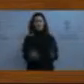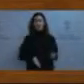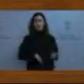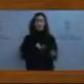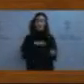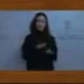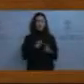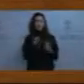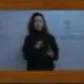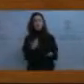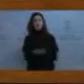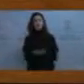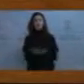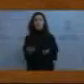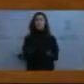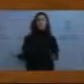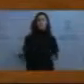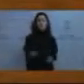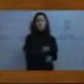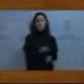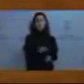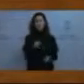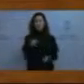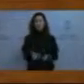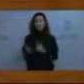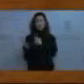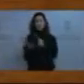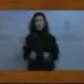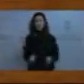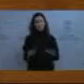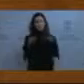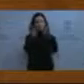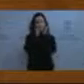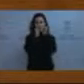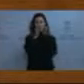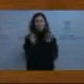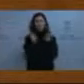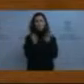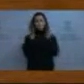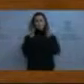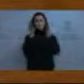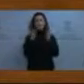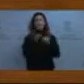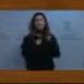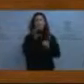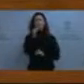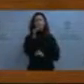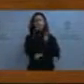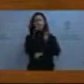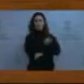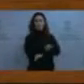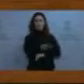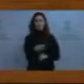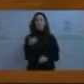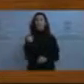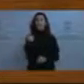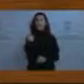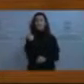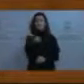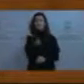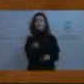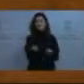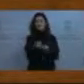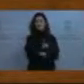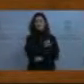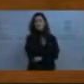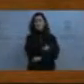para que veamos que aquí lo abarcamos todos. Aquí hay unos datos demoledores, y son del Consejo Superior de Deportes. Yo ayer veía, que estaba usted también, la Gala del Deporte Asturiano, más mérito